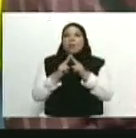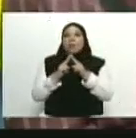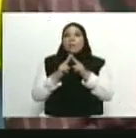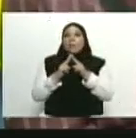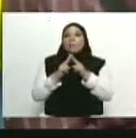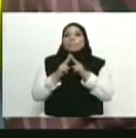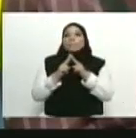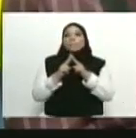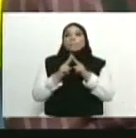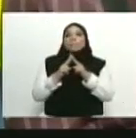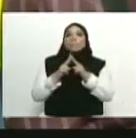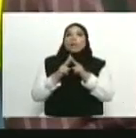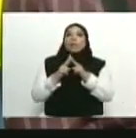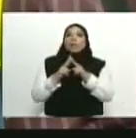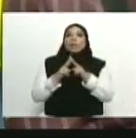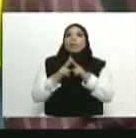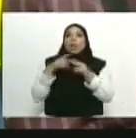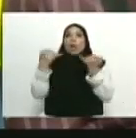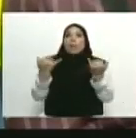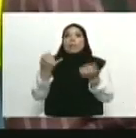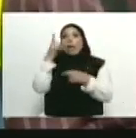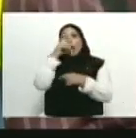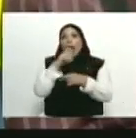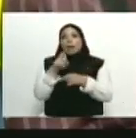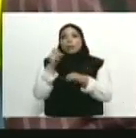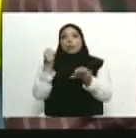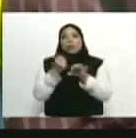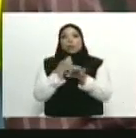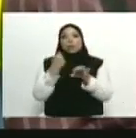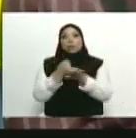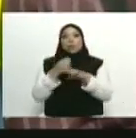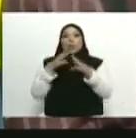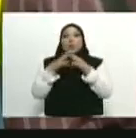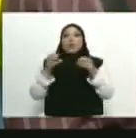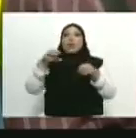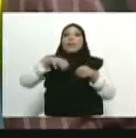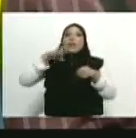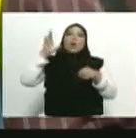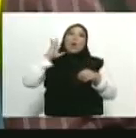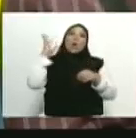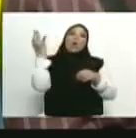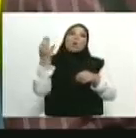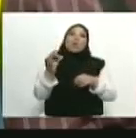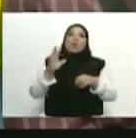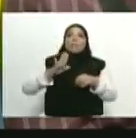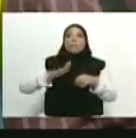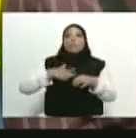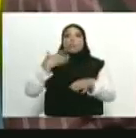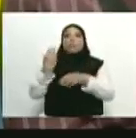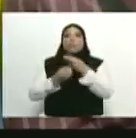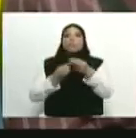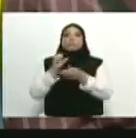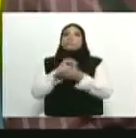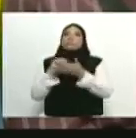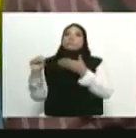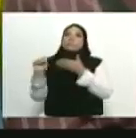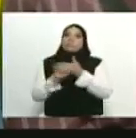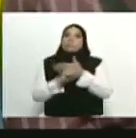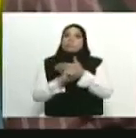por la UNER, vamos este año con todo el estado Guárico para potenciar el software